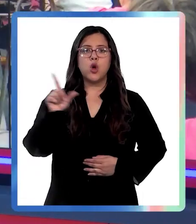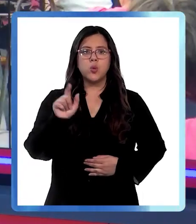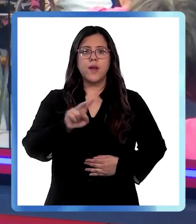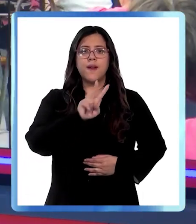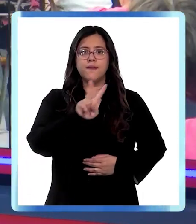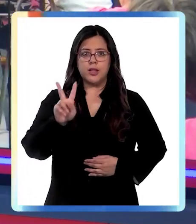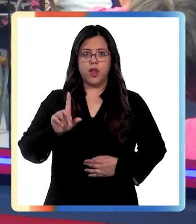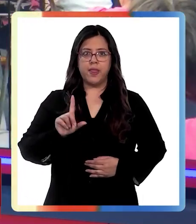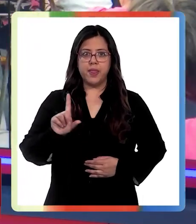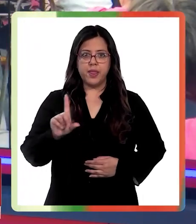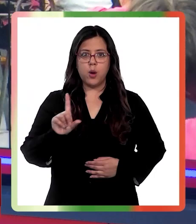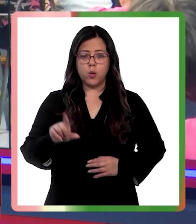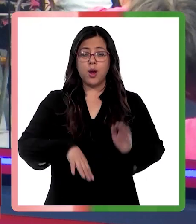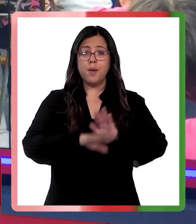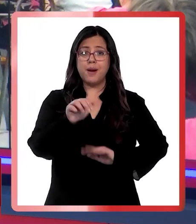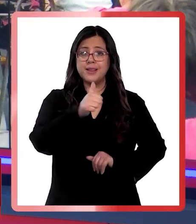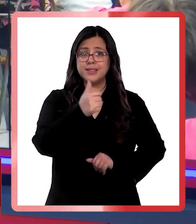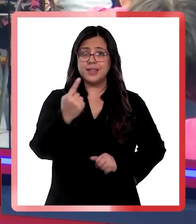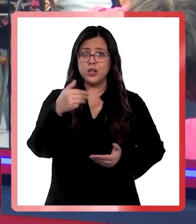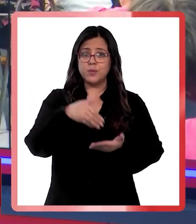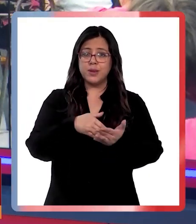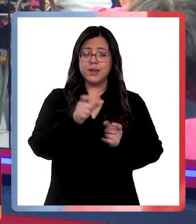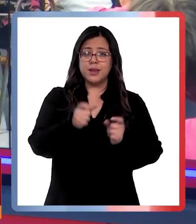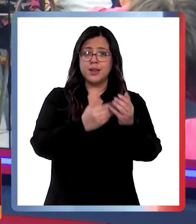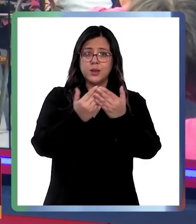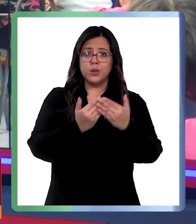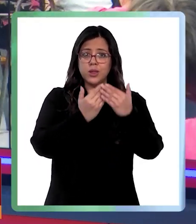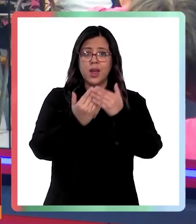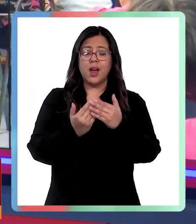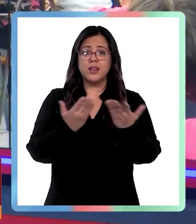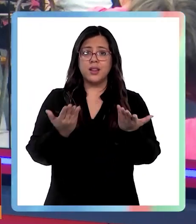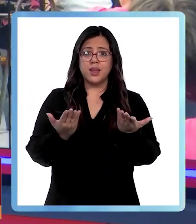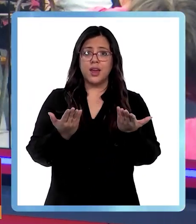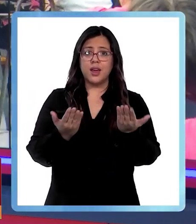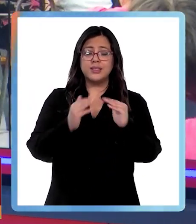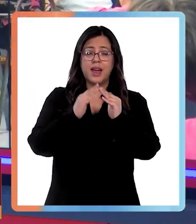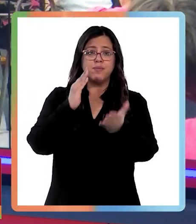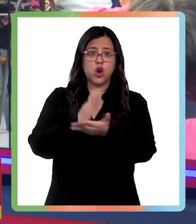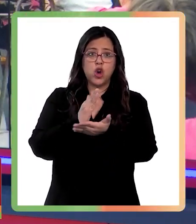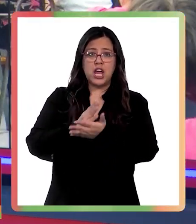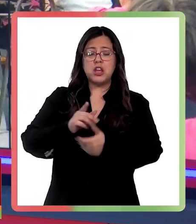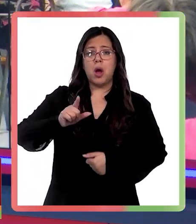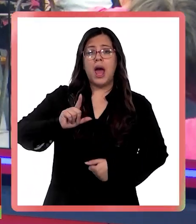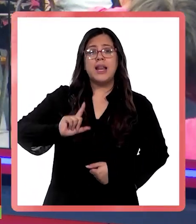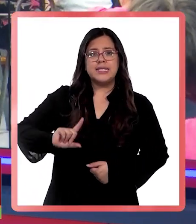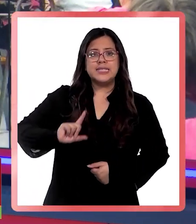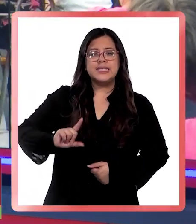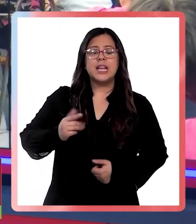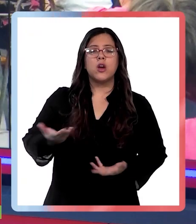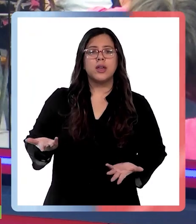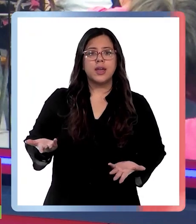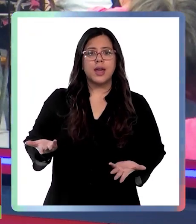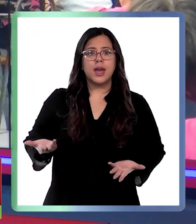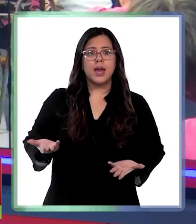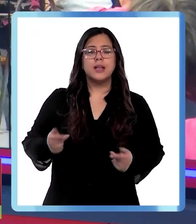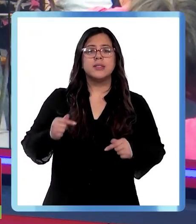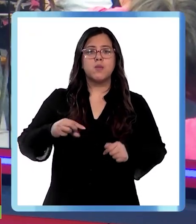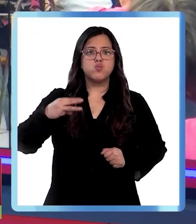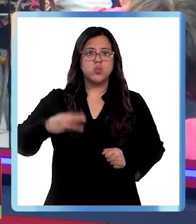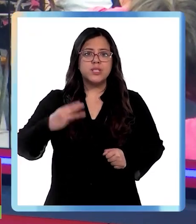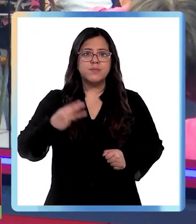El próximo lunes 22 de julio, más de 61.000 estudiantes de establecimientos municipales de Antofagasta y